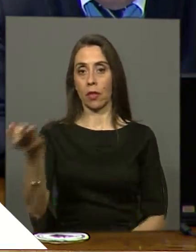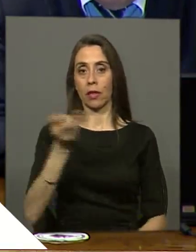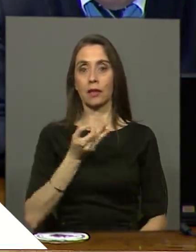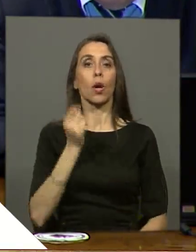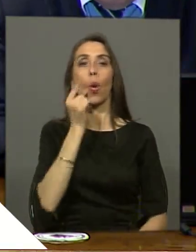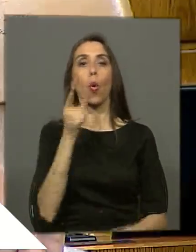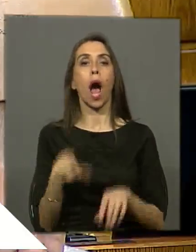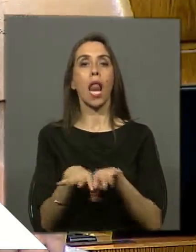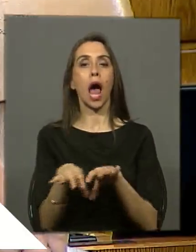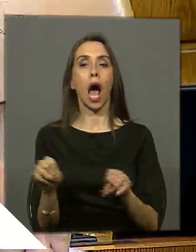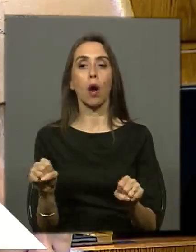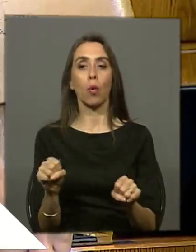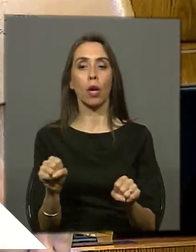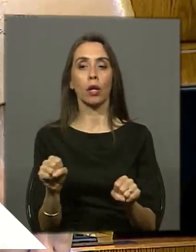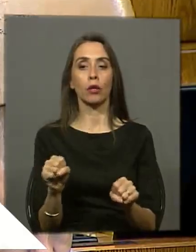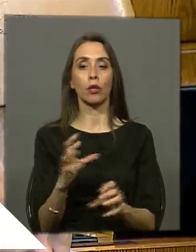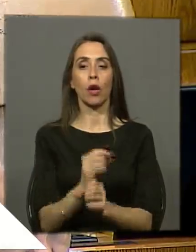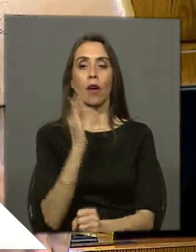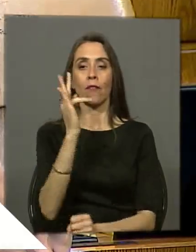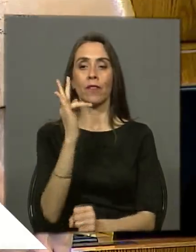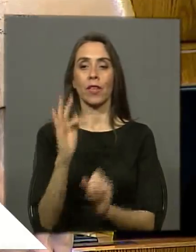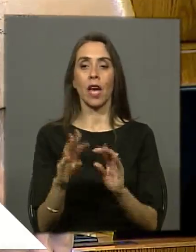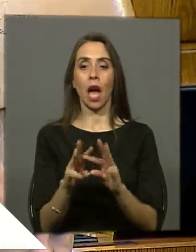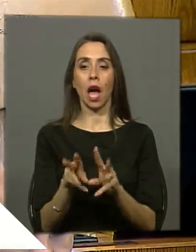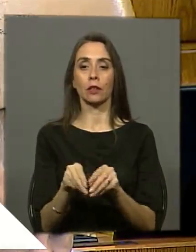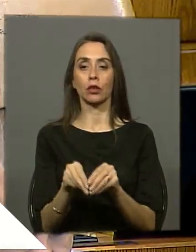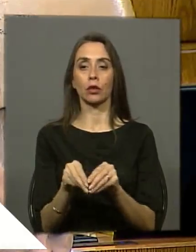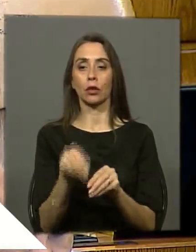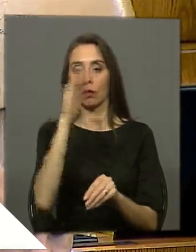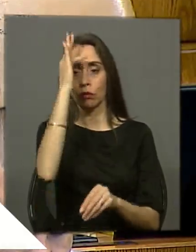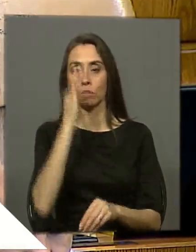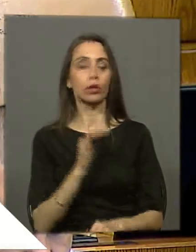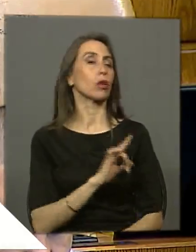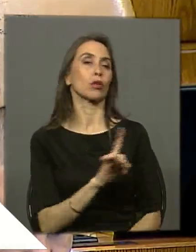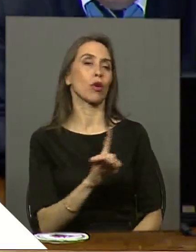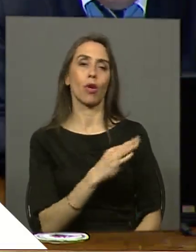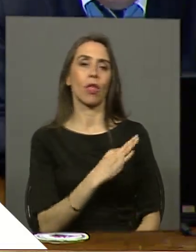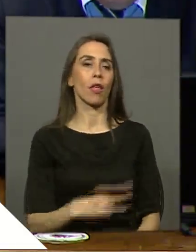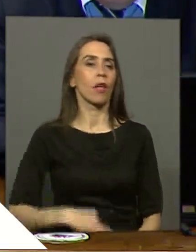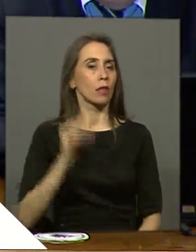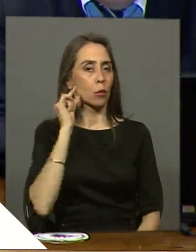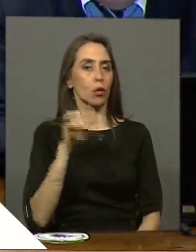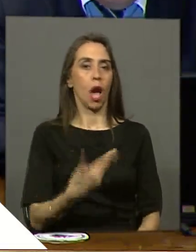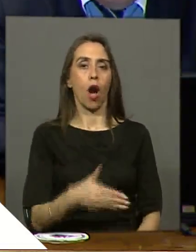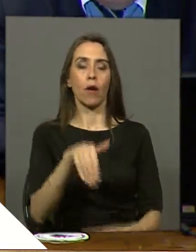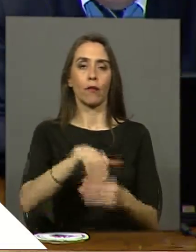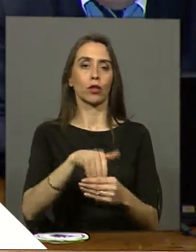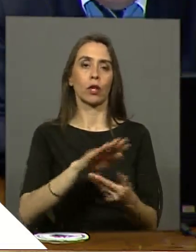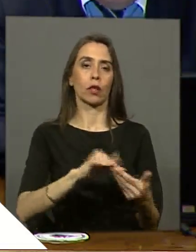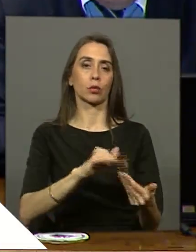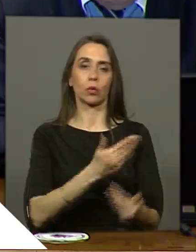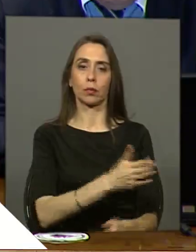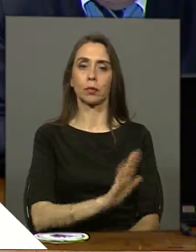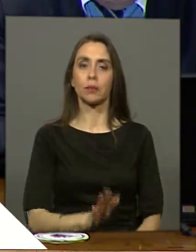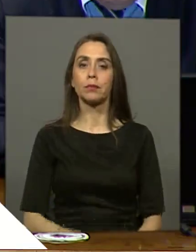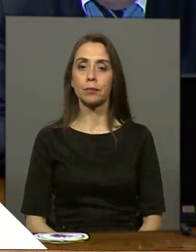acuerdo que ha alcanzado con la federación en la asociación de funcionarios diputada estamos en votación le pido excusa